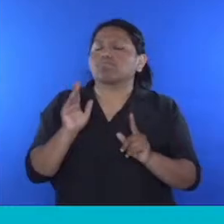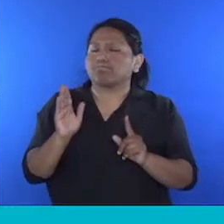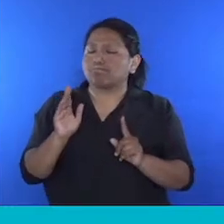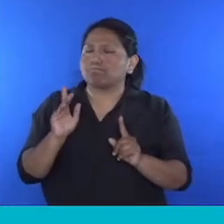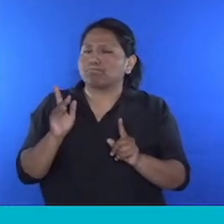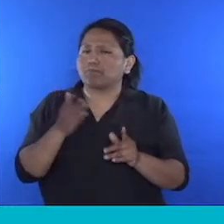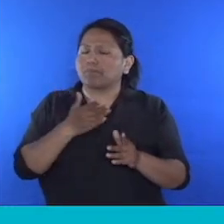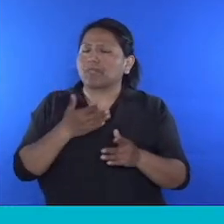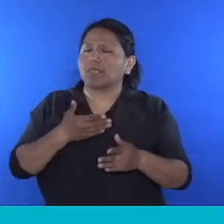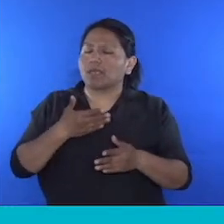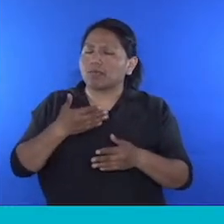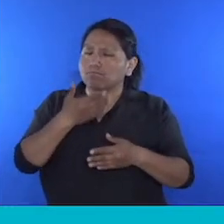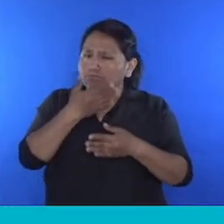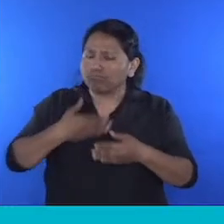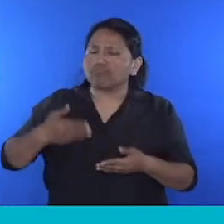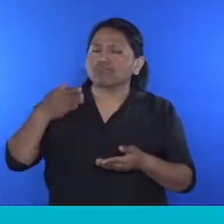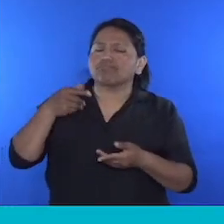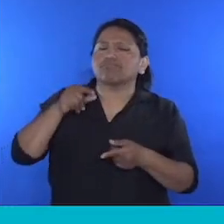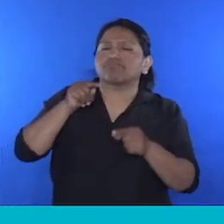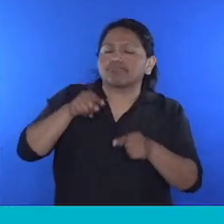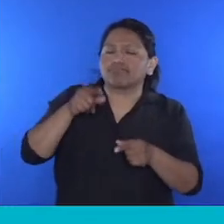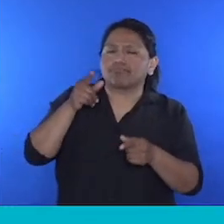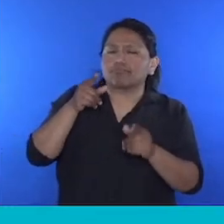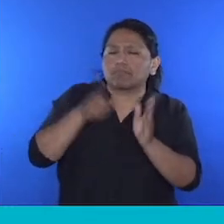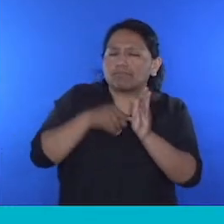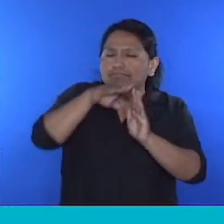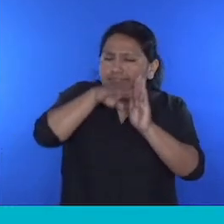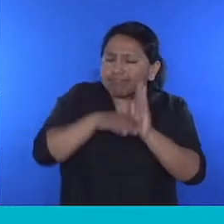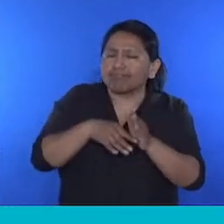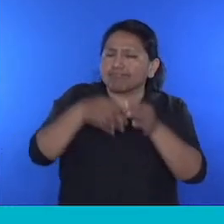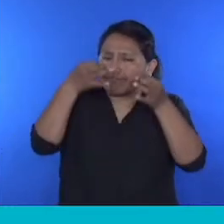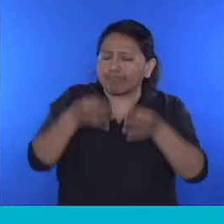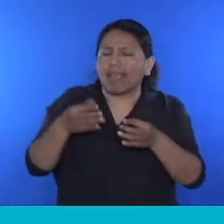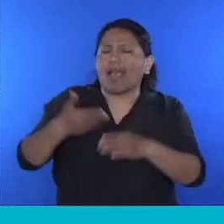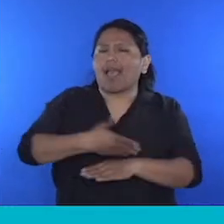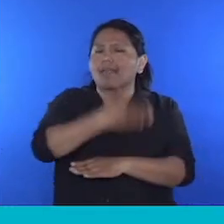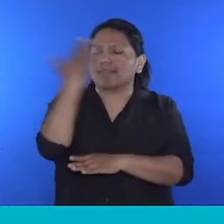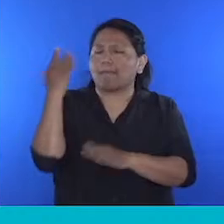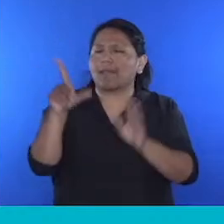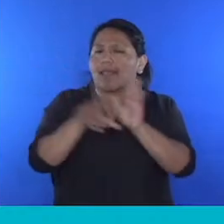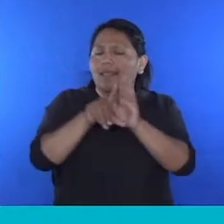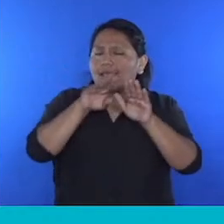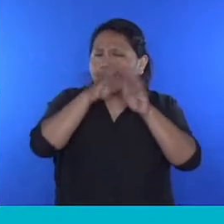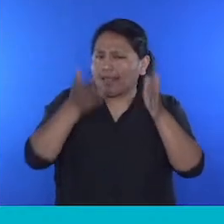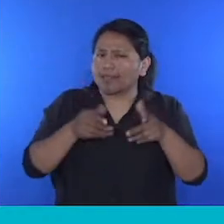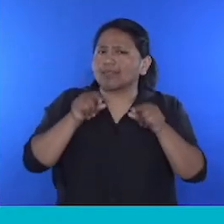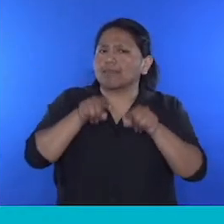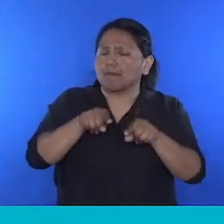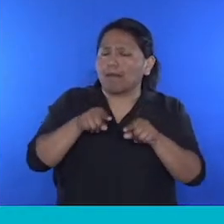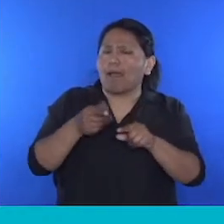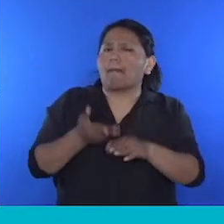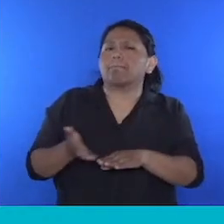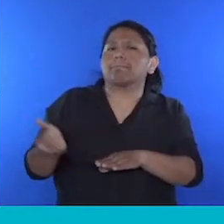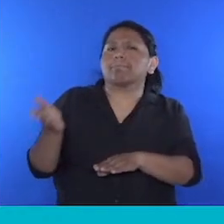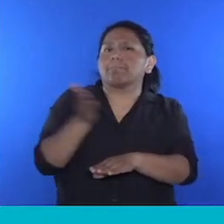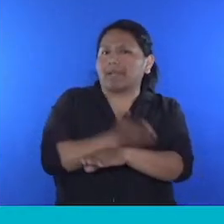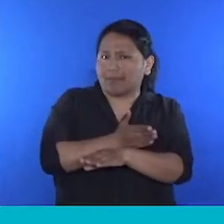mandato específico con sus alcances y limitaciones por parte de la Asamblea Legislativa previa,